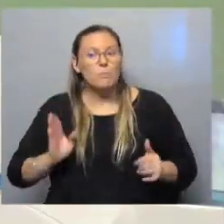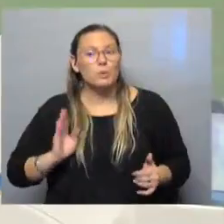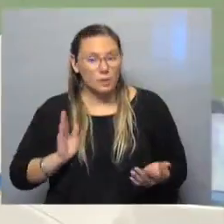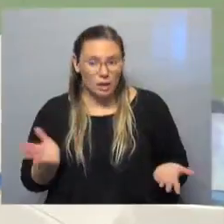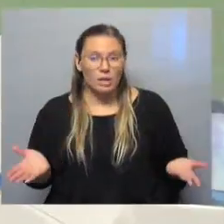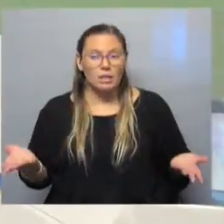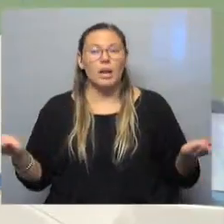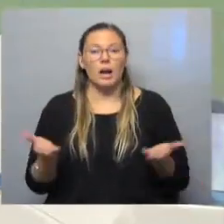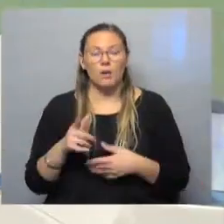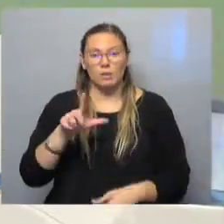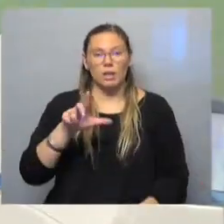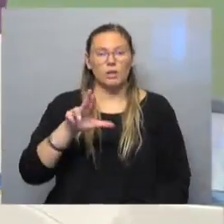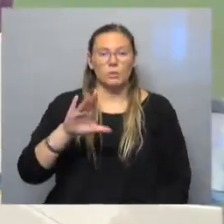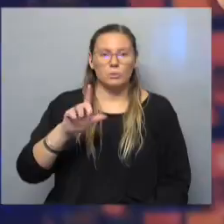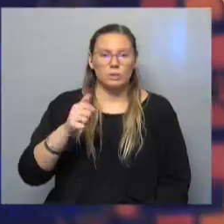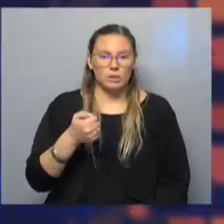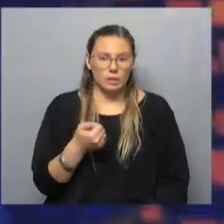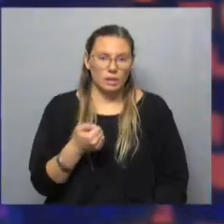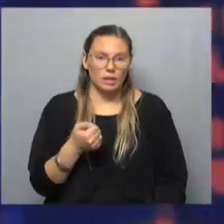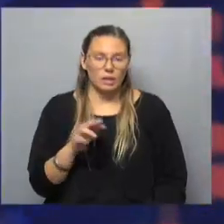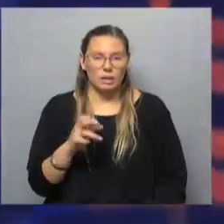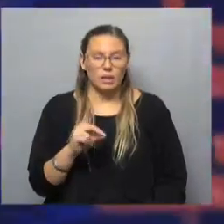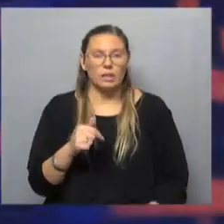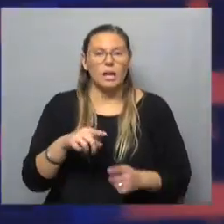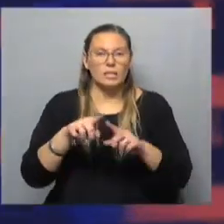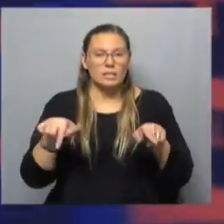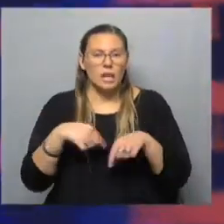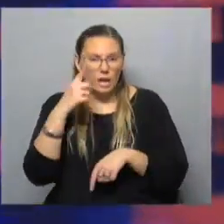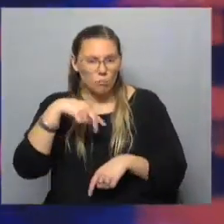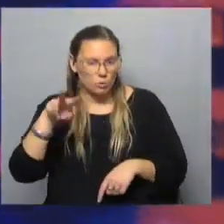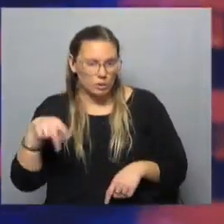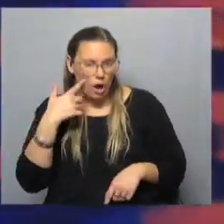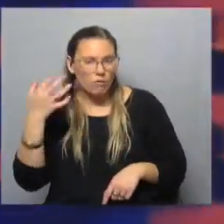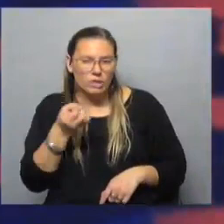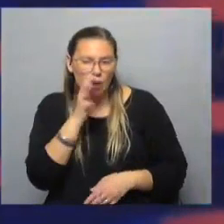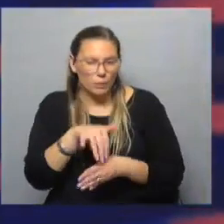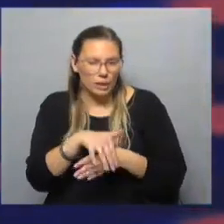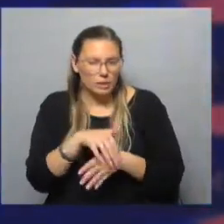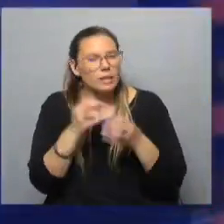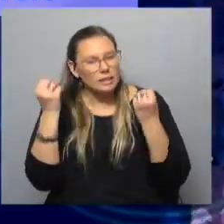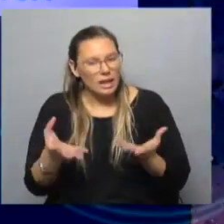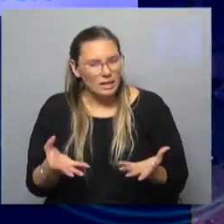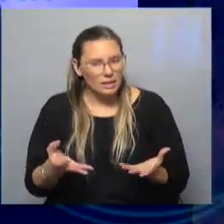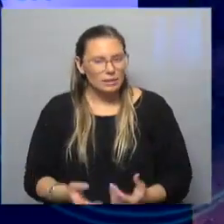porque ahora nos vamos con Lucila Rada, que anda por la sala del museo. ¿Es verdad o no es verdad? Muy buenas tardes, Lucila, ¿cómo andás?